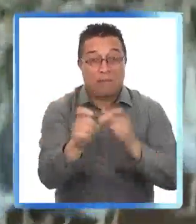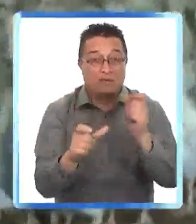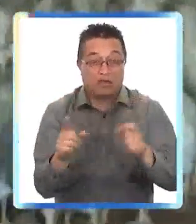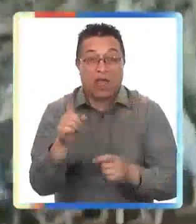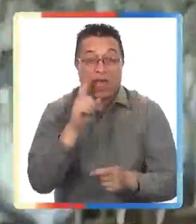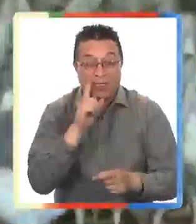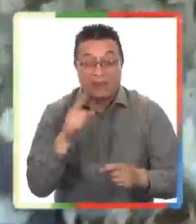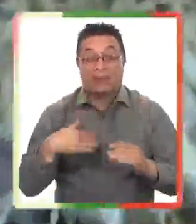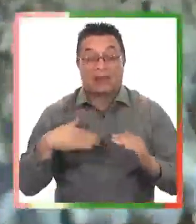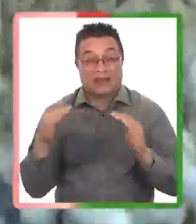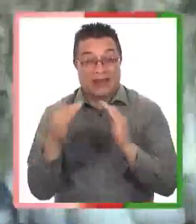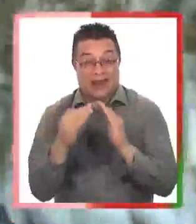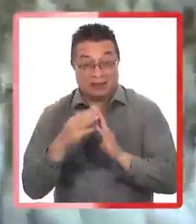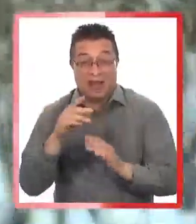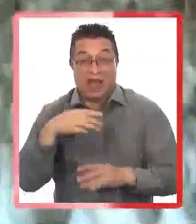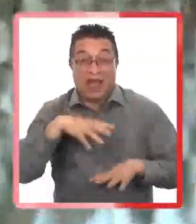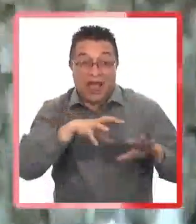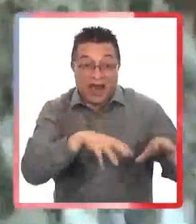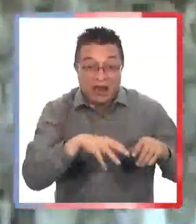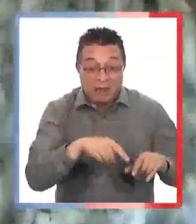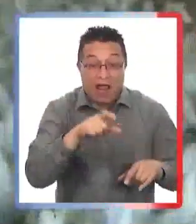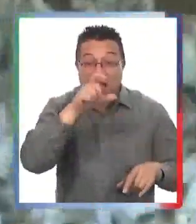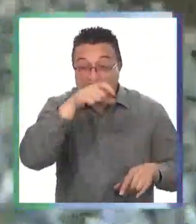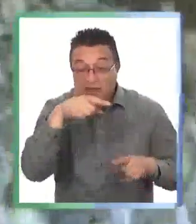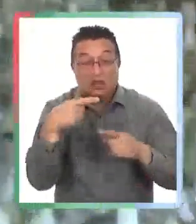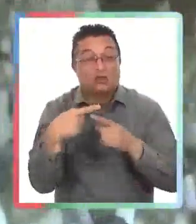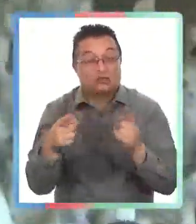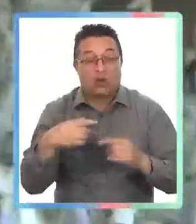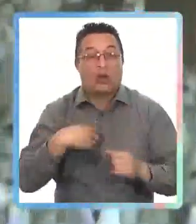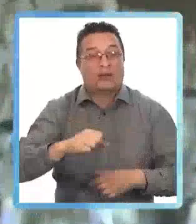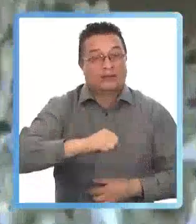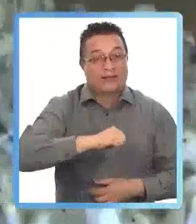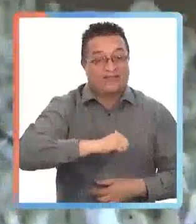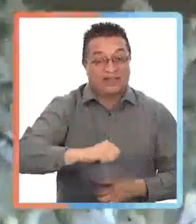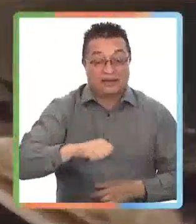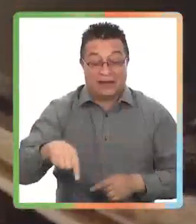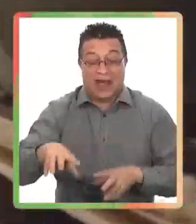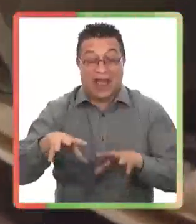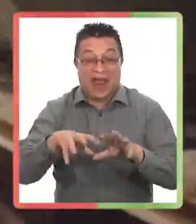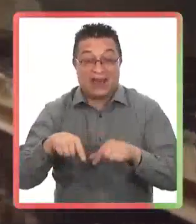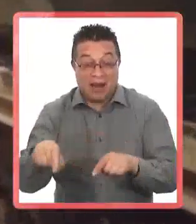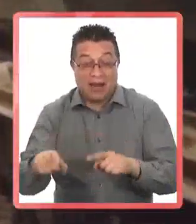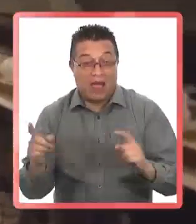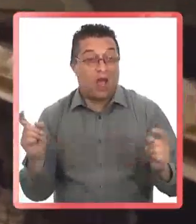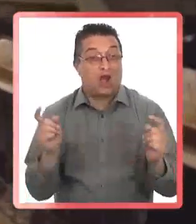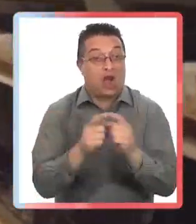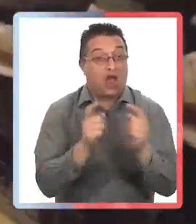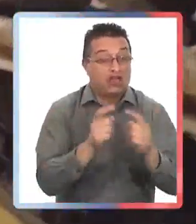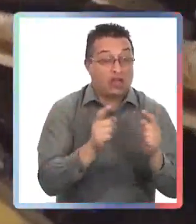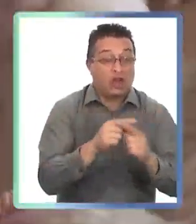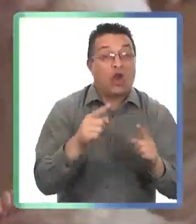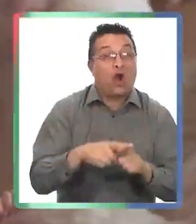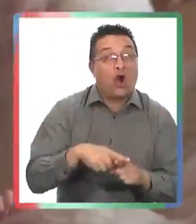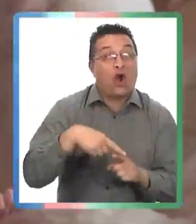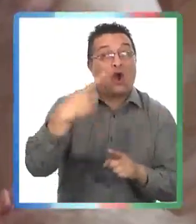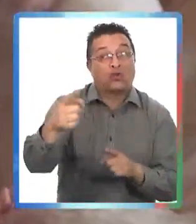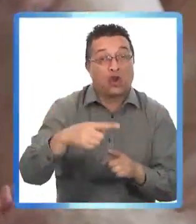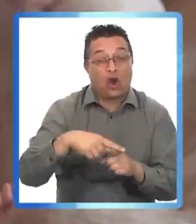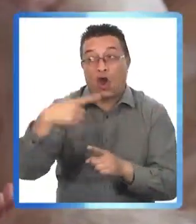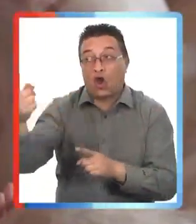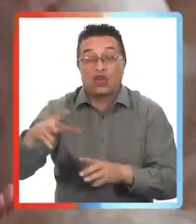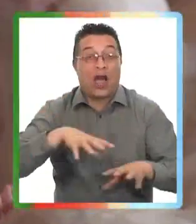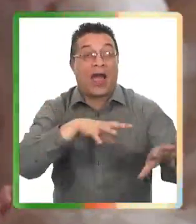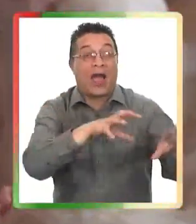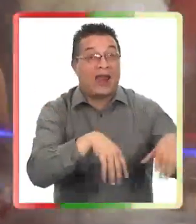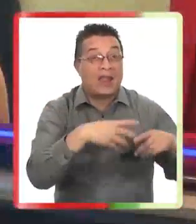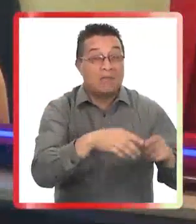la exposición de sus animales, de sus gallinas, con otros animales potencialmente contagiados. Eso